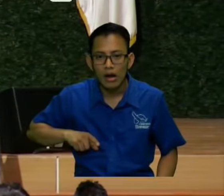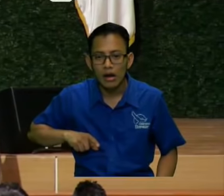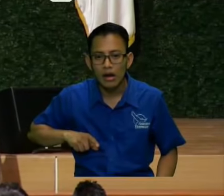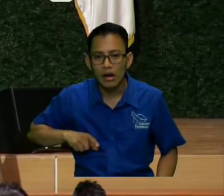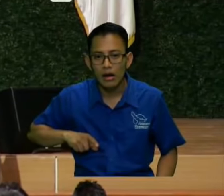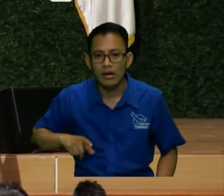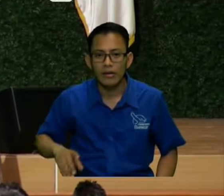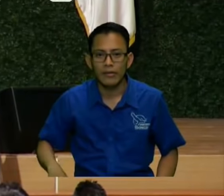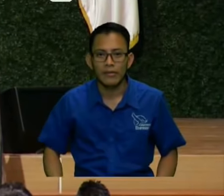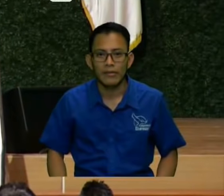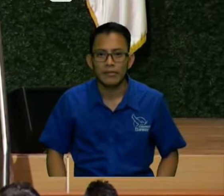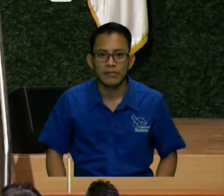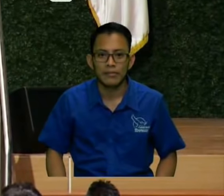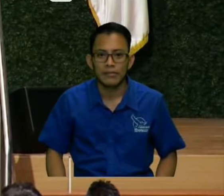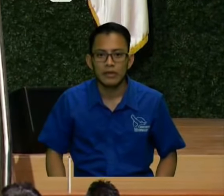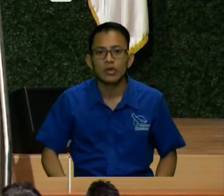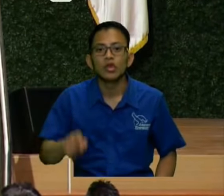ser